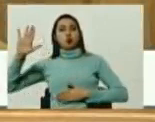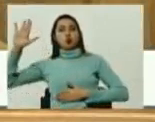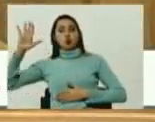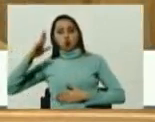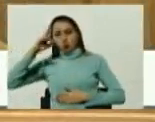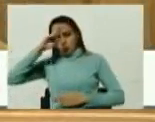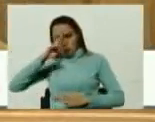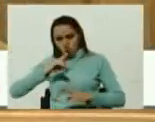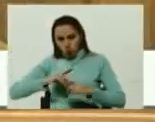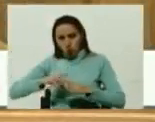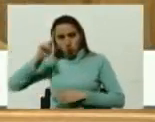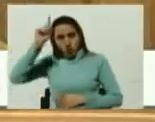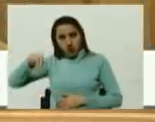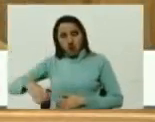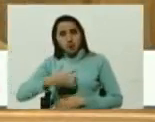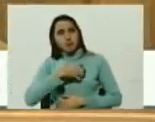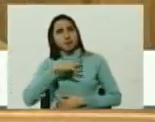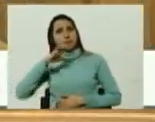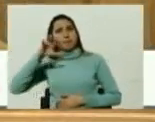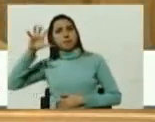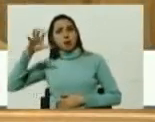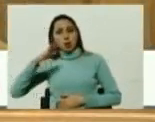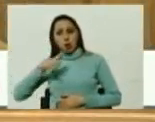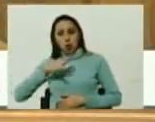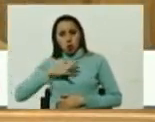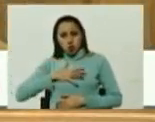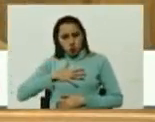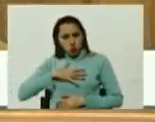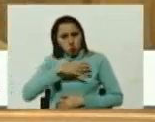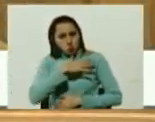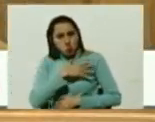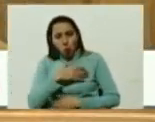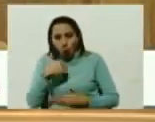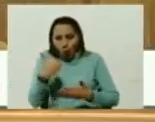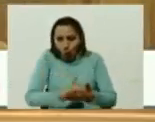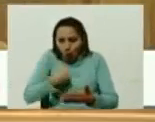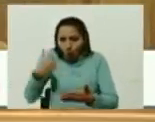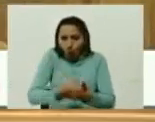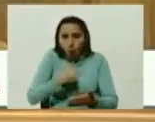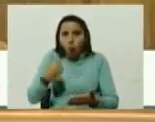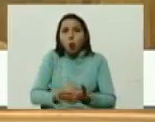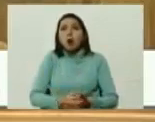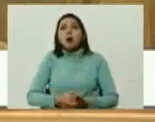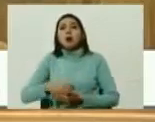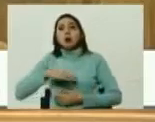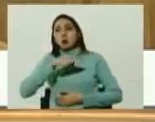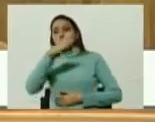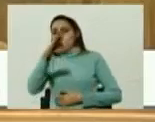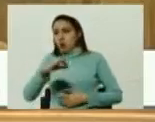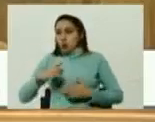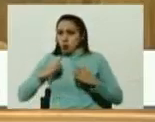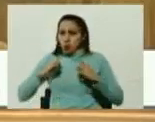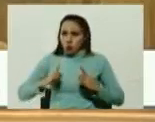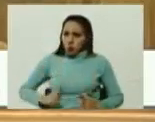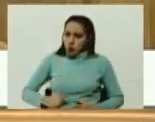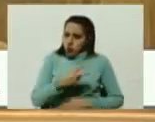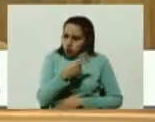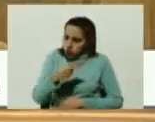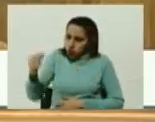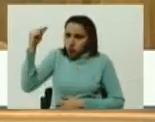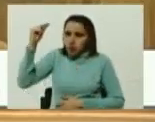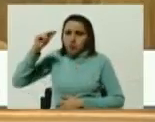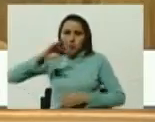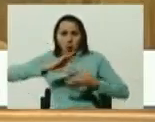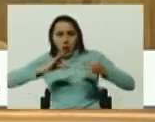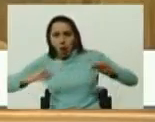juro por mi patria que no daré descanso a mi brazo ni reposo a mi alma hasta que haya roto las cadenas las cadenas que